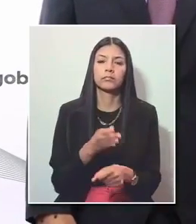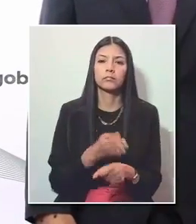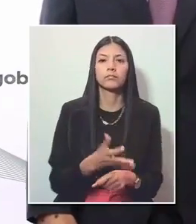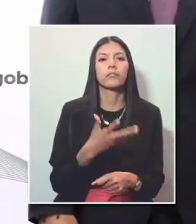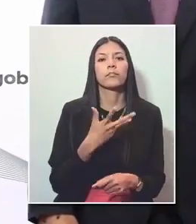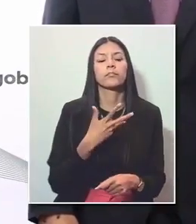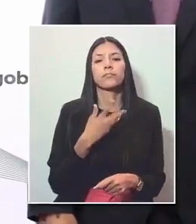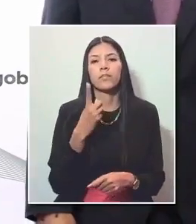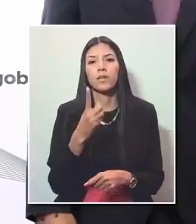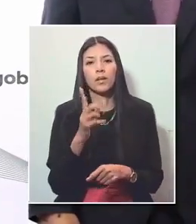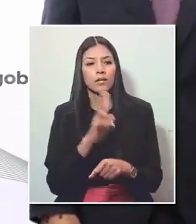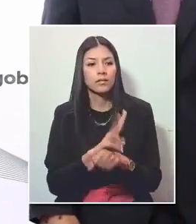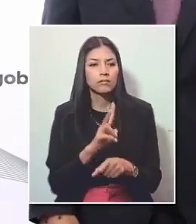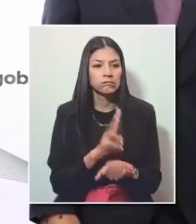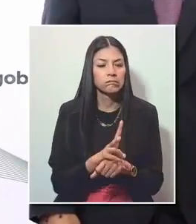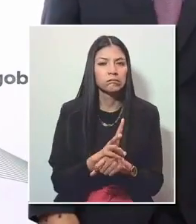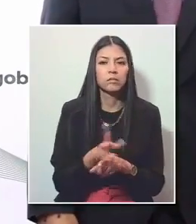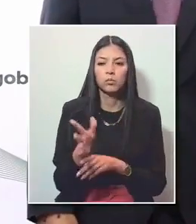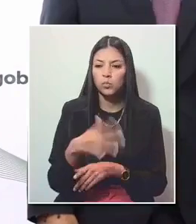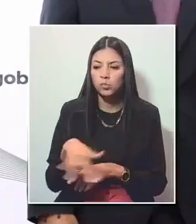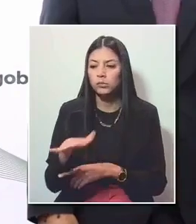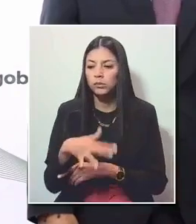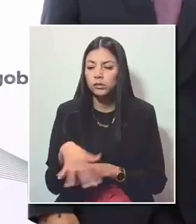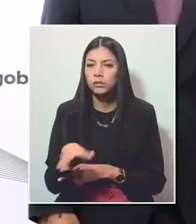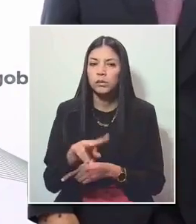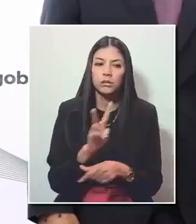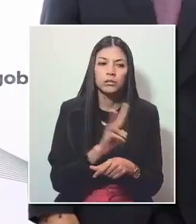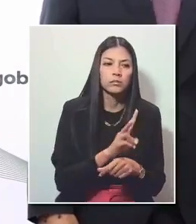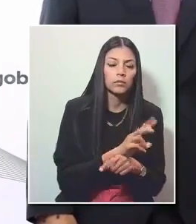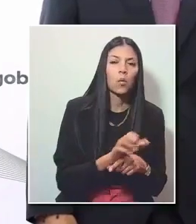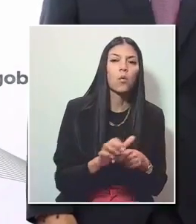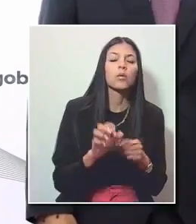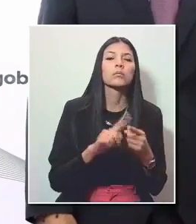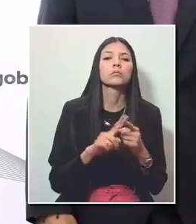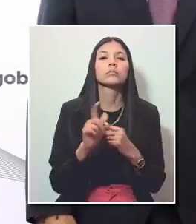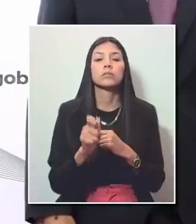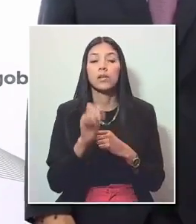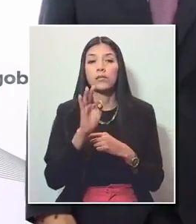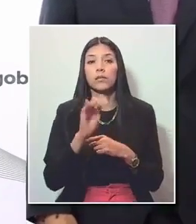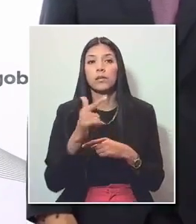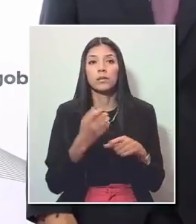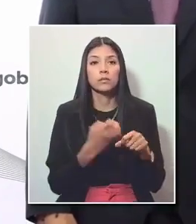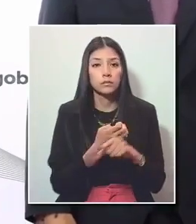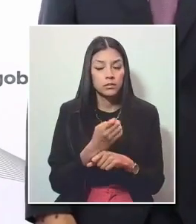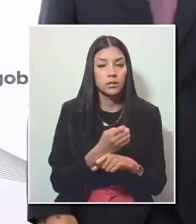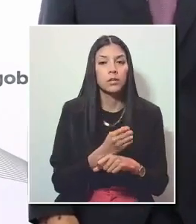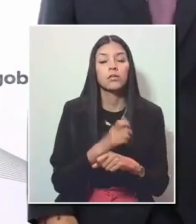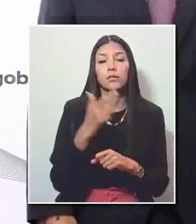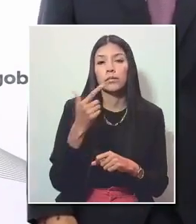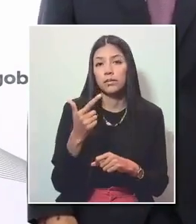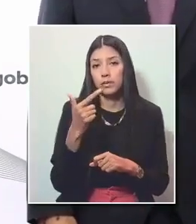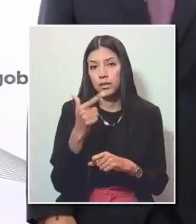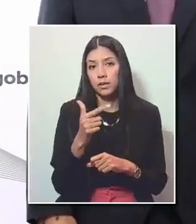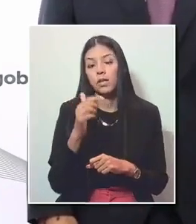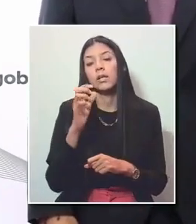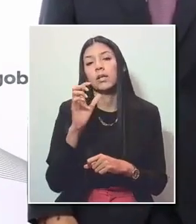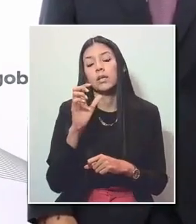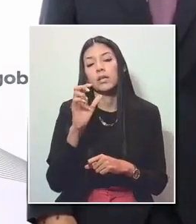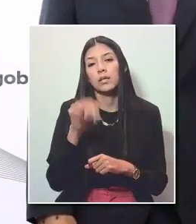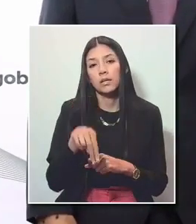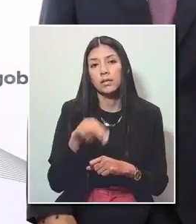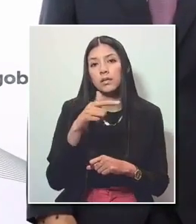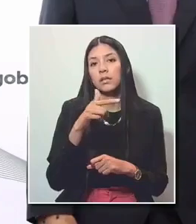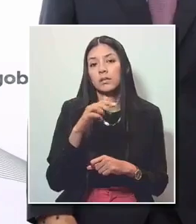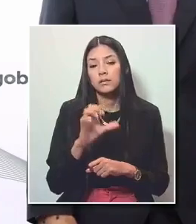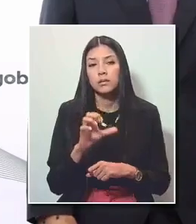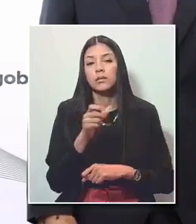un gran operativo de búsqueda coordinado por la Fiscalía del Estado, por la Guardia Nacional, la Guardia Civil,